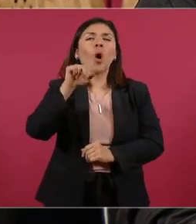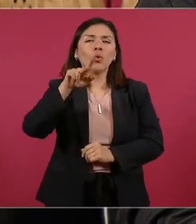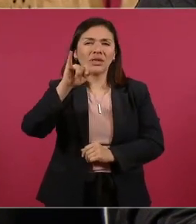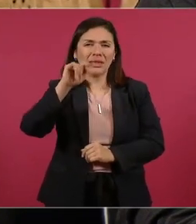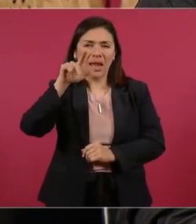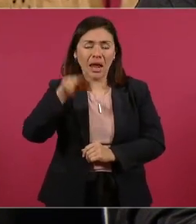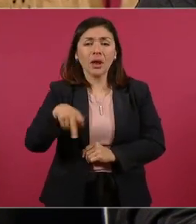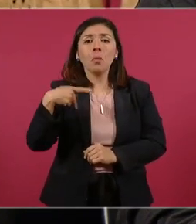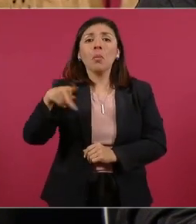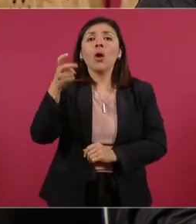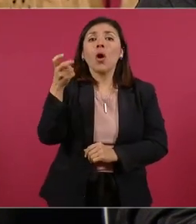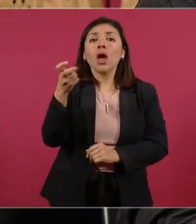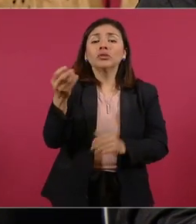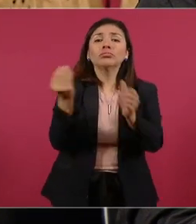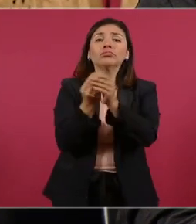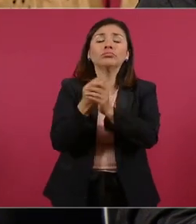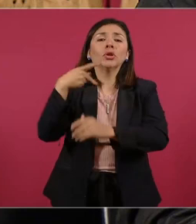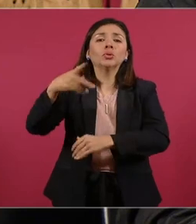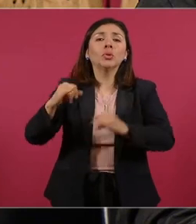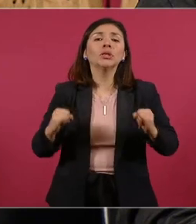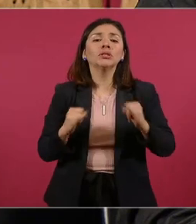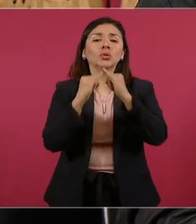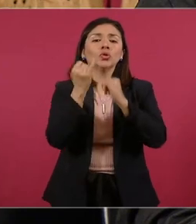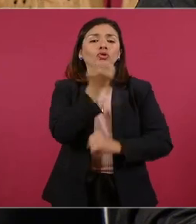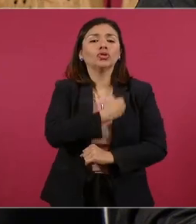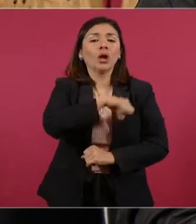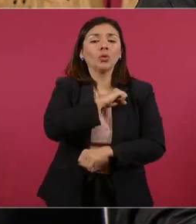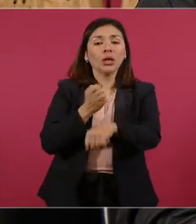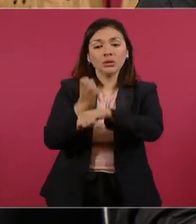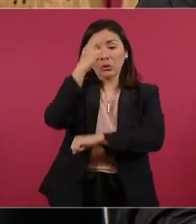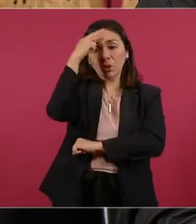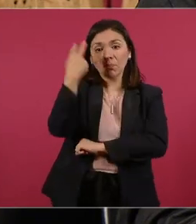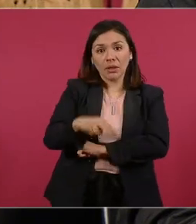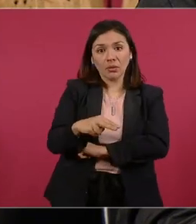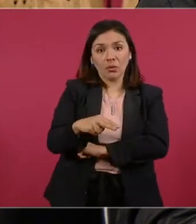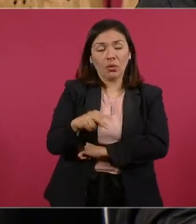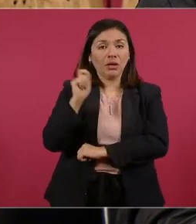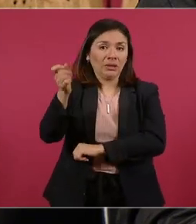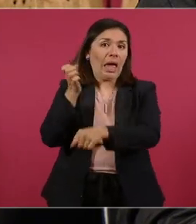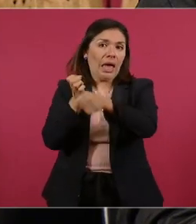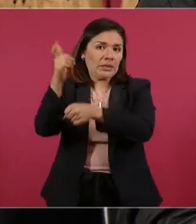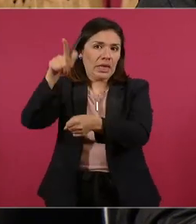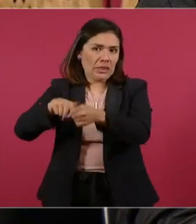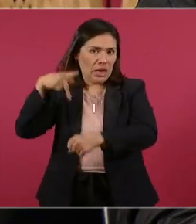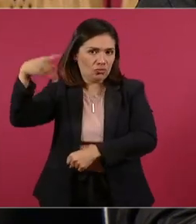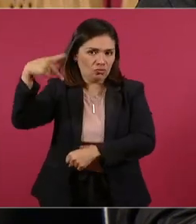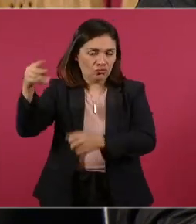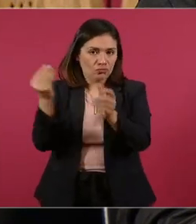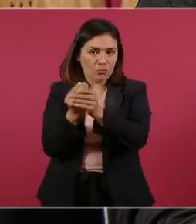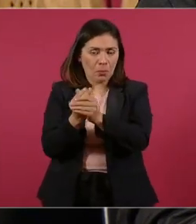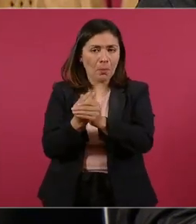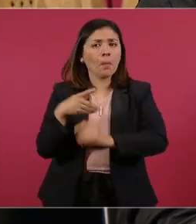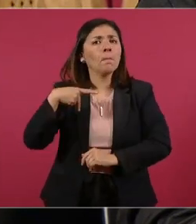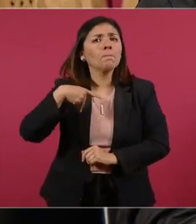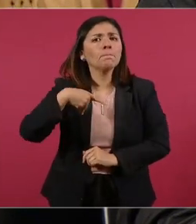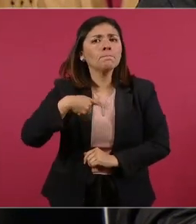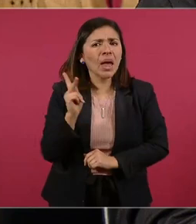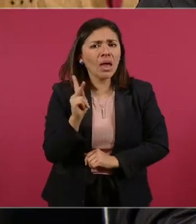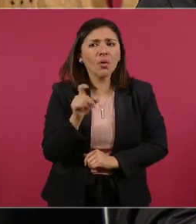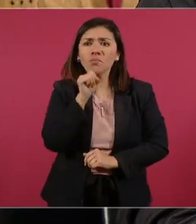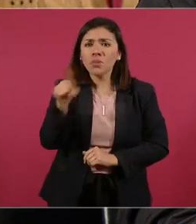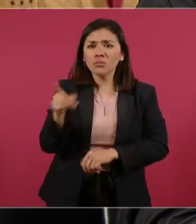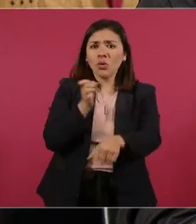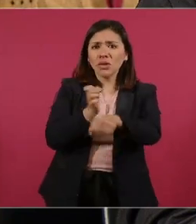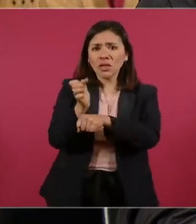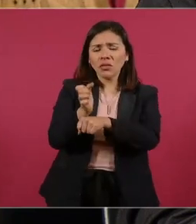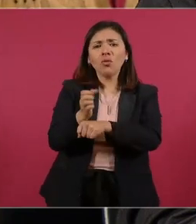estos pertenecen al Instituto de Salud del Estado de México, es decir, son estatales. Pero en la entidad